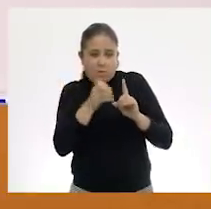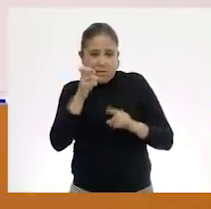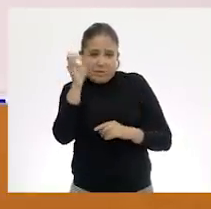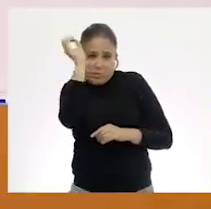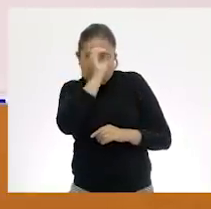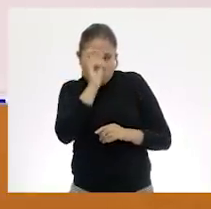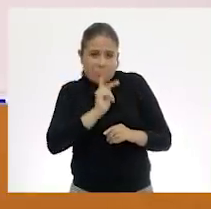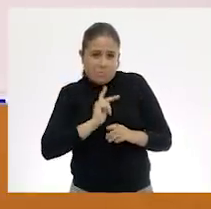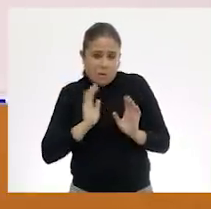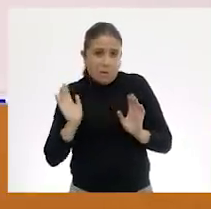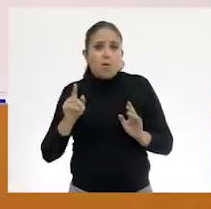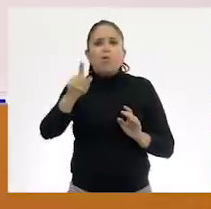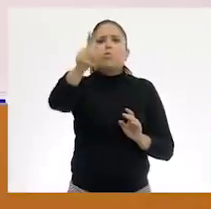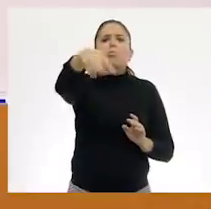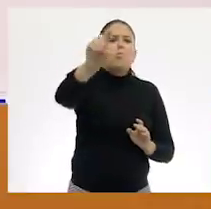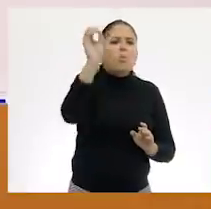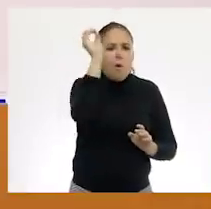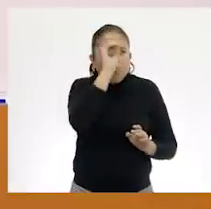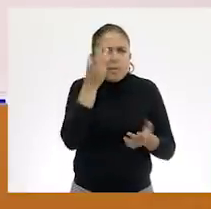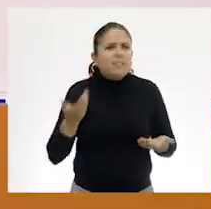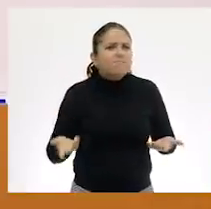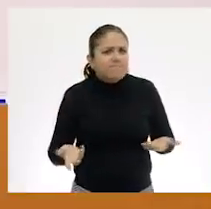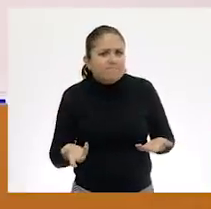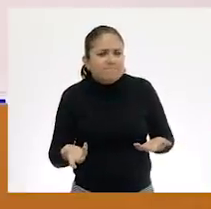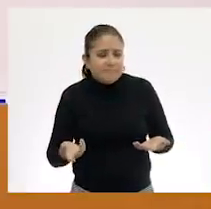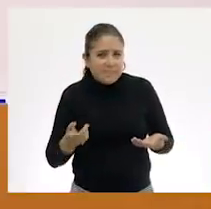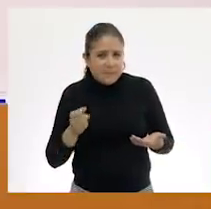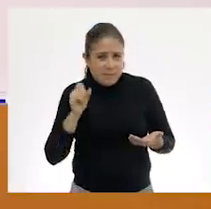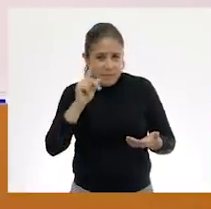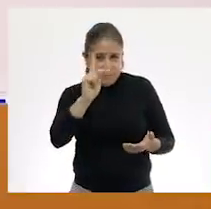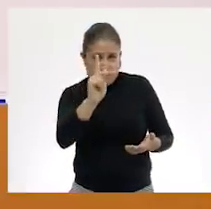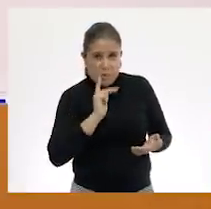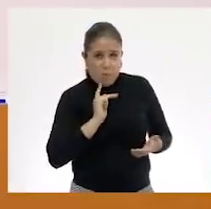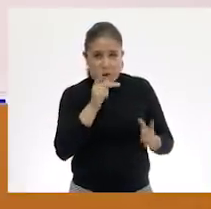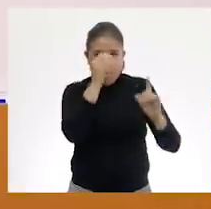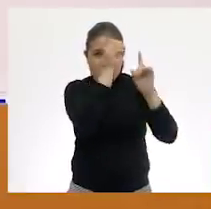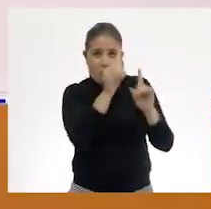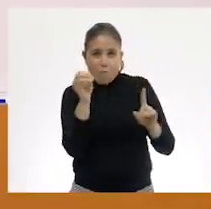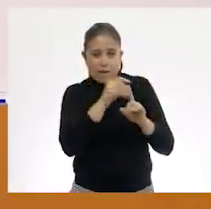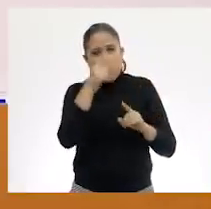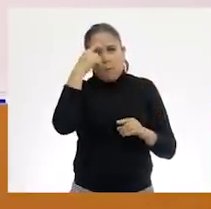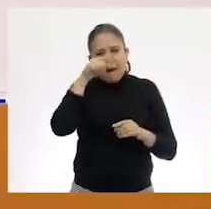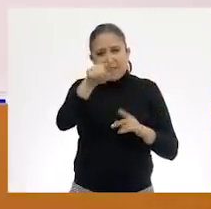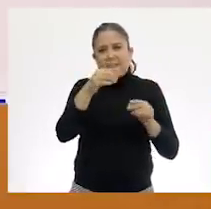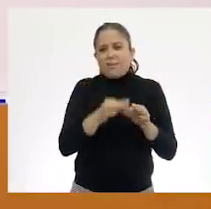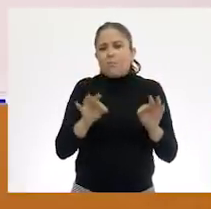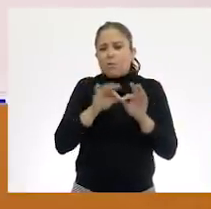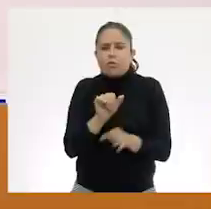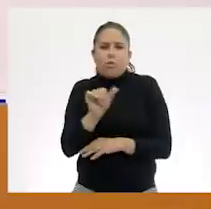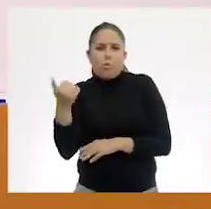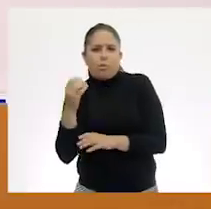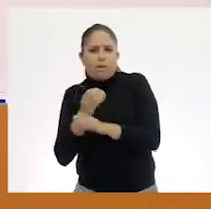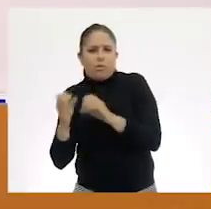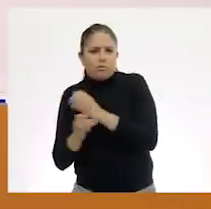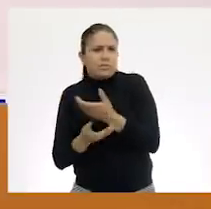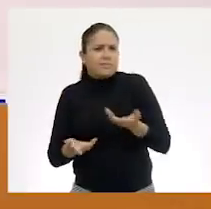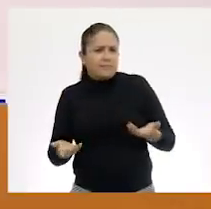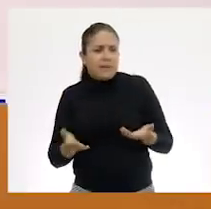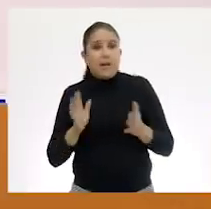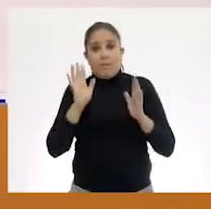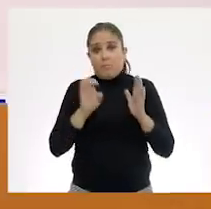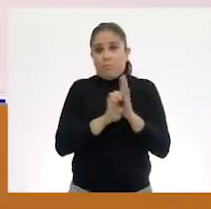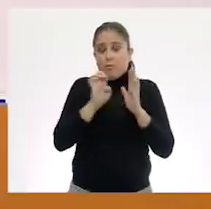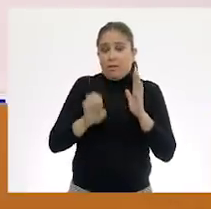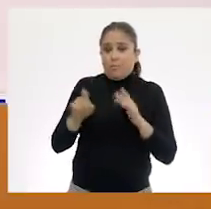casa, ¿tú qué opinas? ¿Le diste más o menos ese orden o para ti son más importantes otras cosas? Hay quien, por